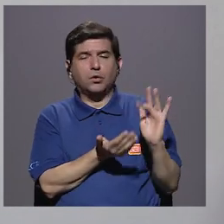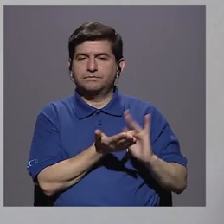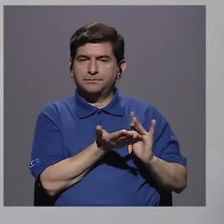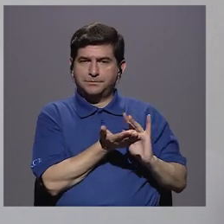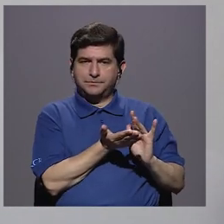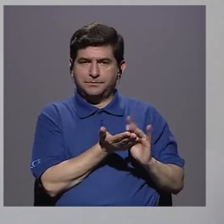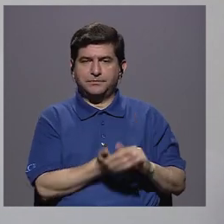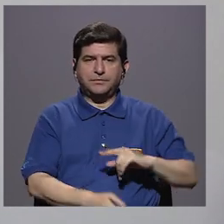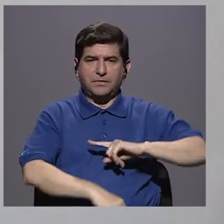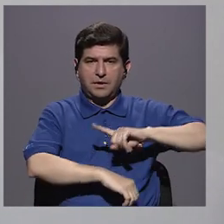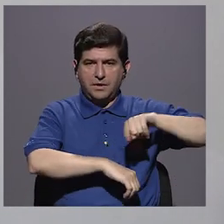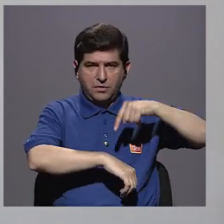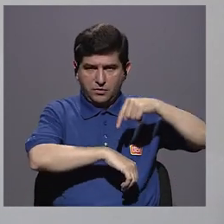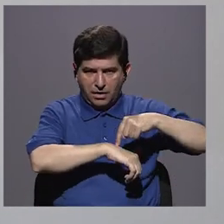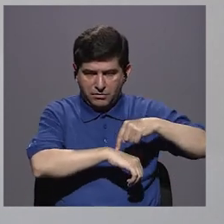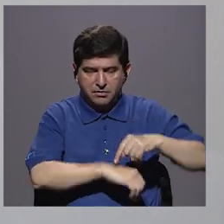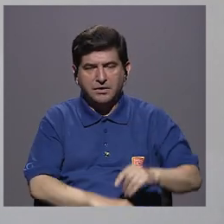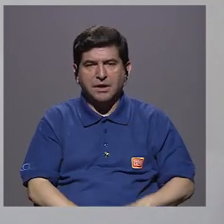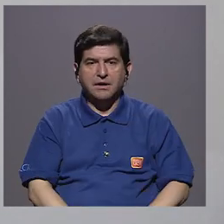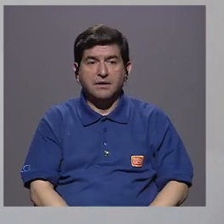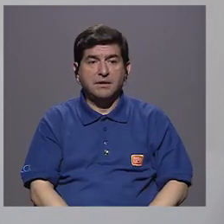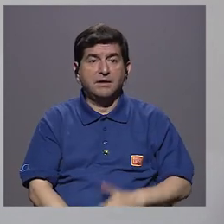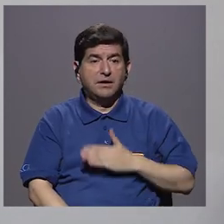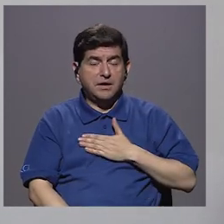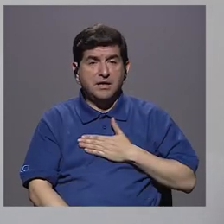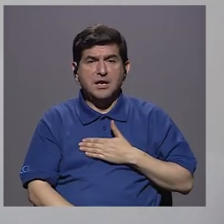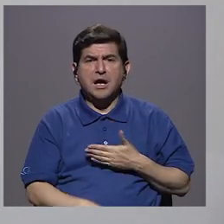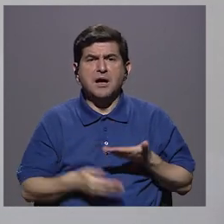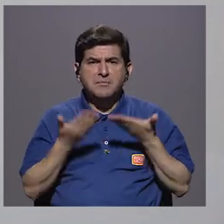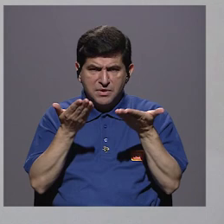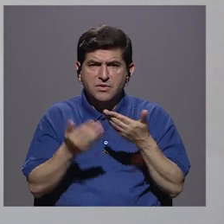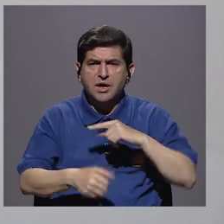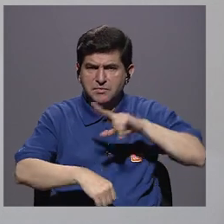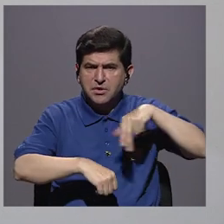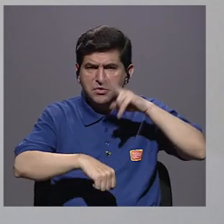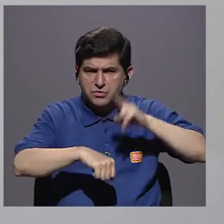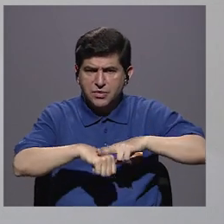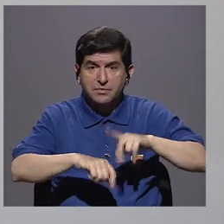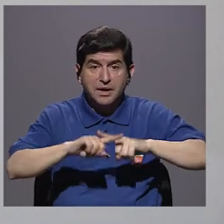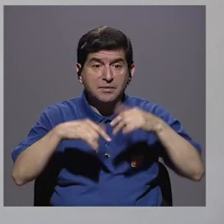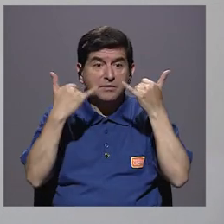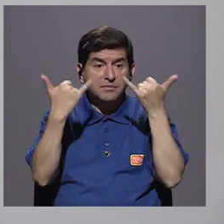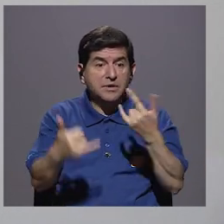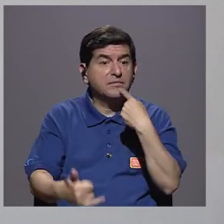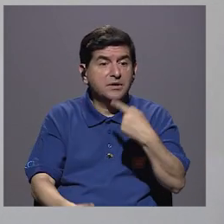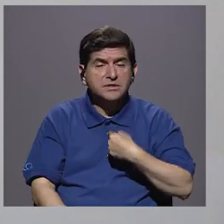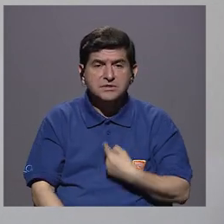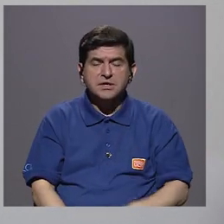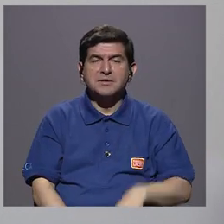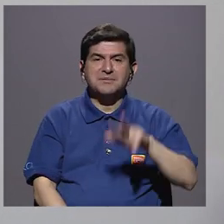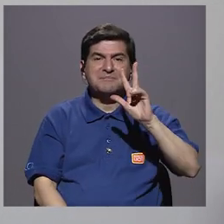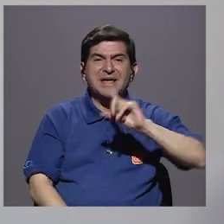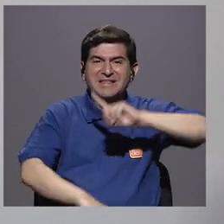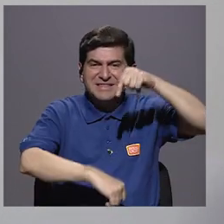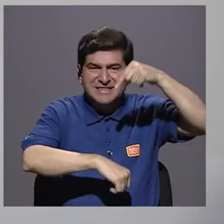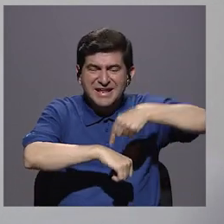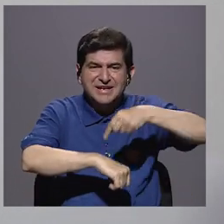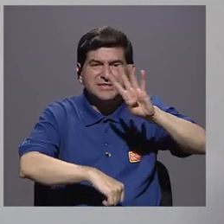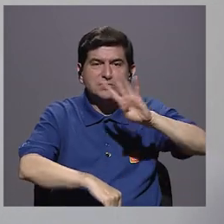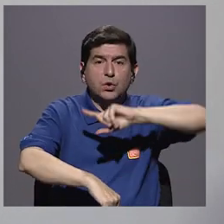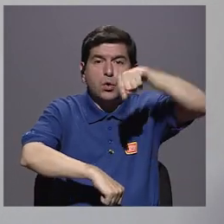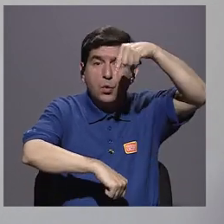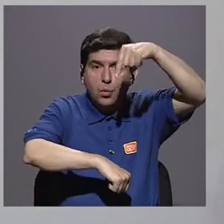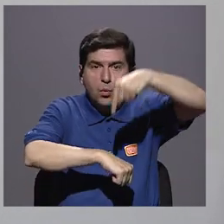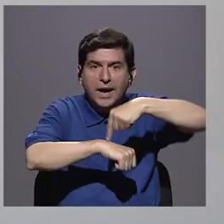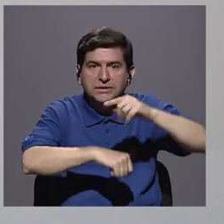mis medicamentos en una hora y que generalmente me han dado mis medicamentos en una hora, pero esta vez me dijeron, venga en